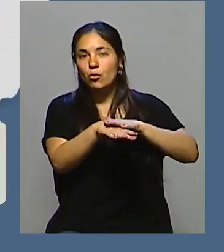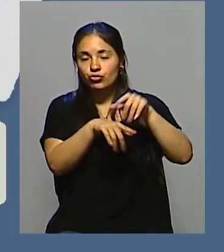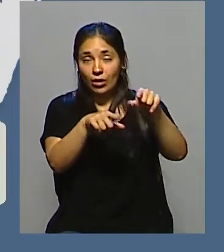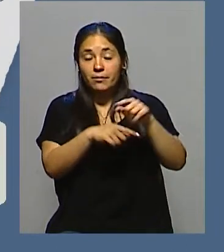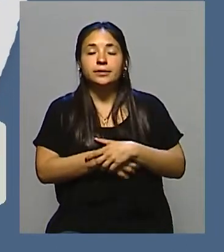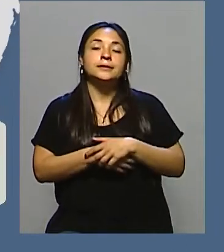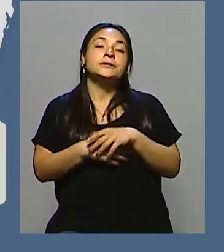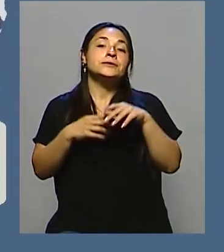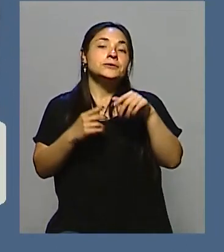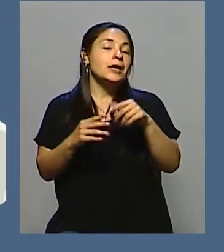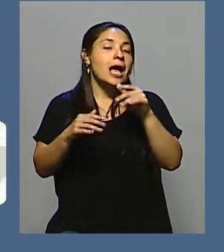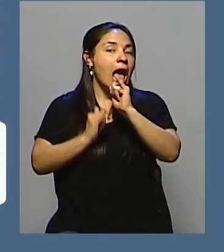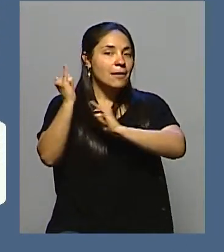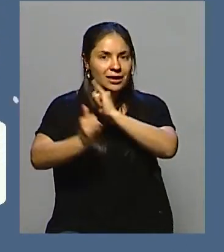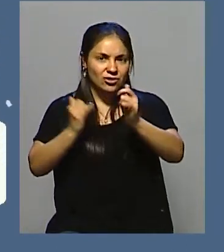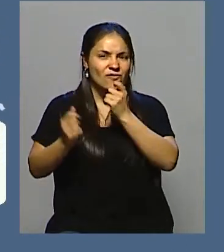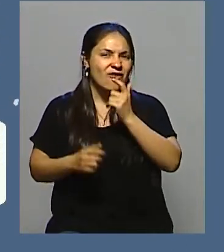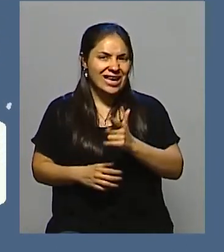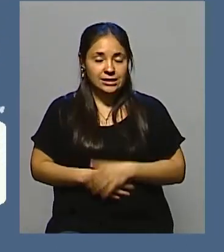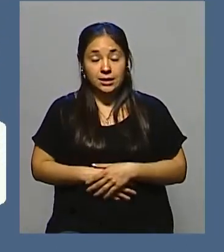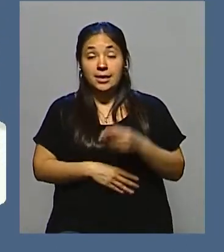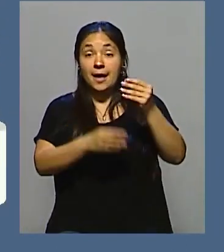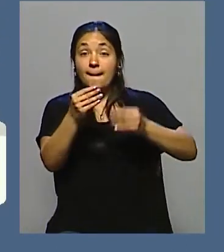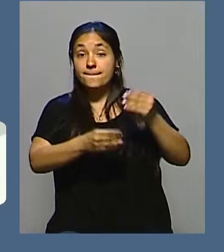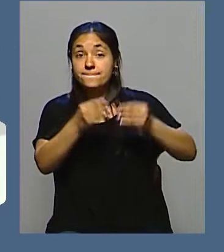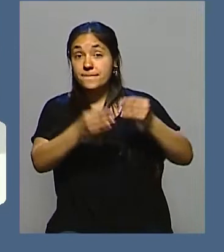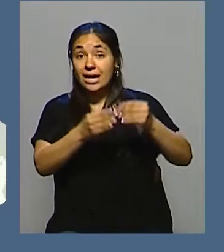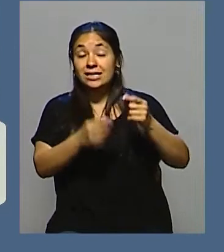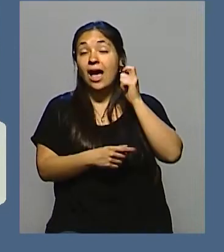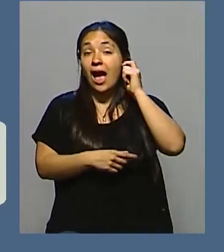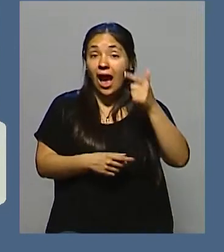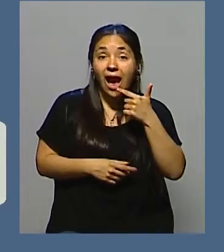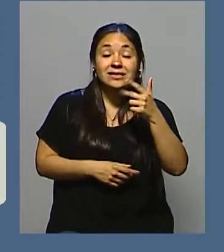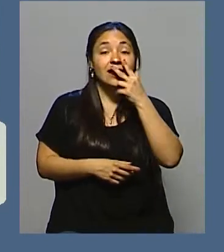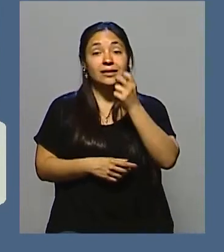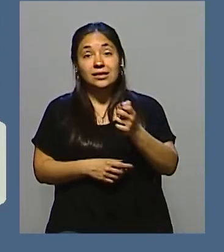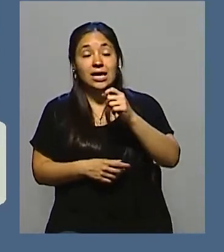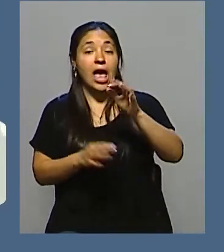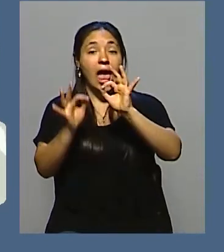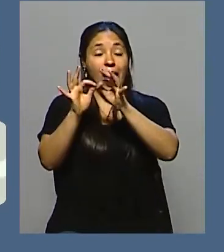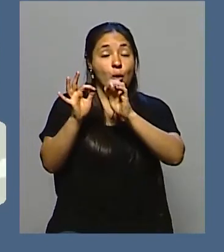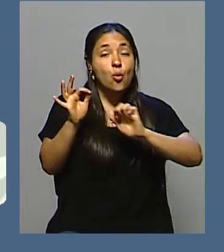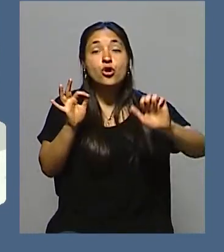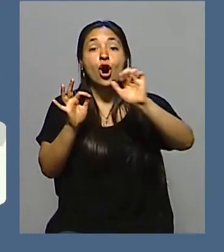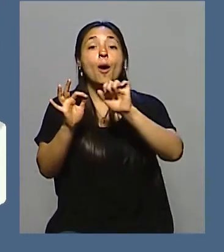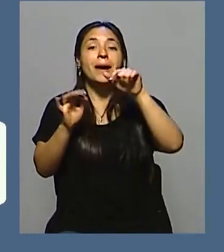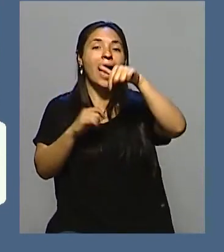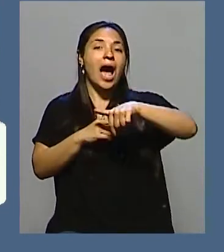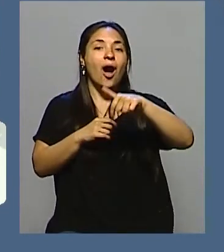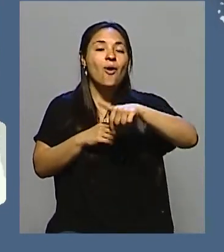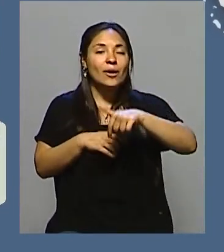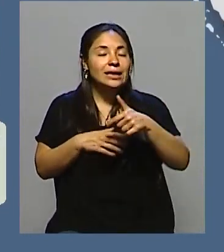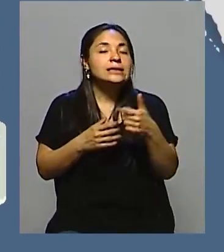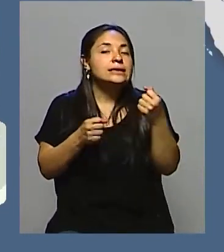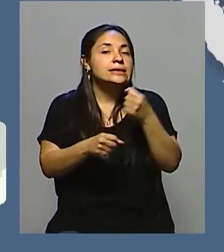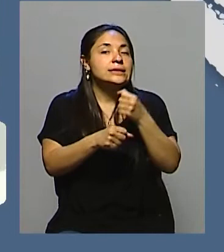muy sencilla. En práctica, las empresas que manejan el gas y la electricidad de toda Europa están basadas ahora